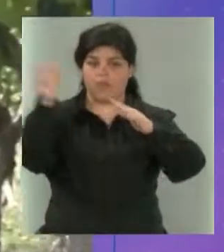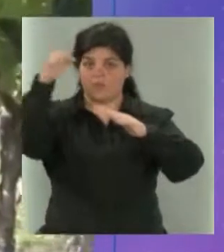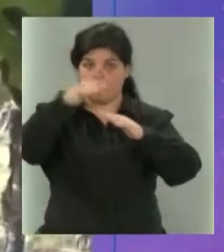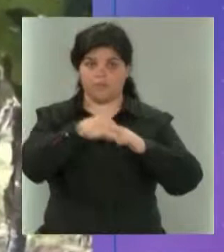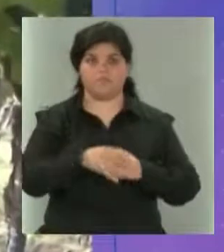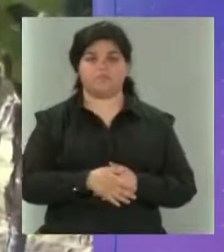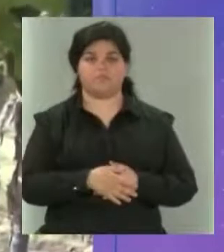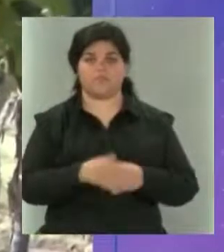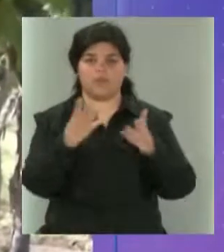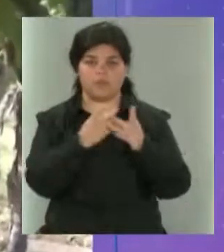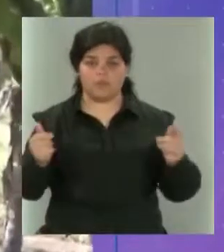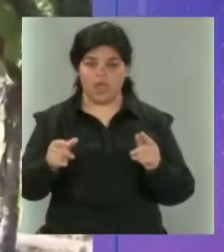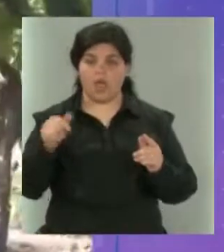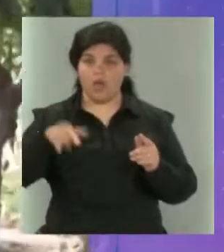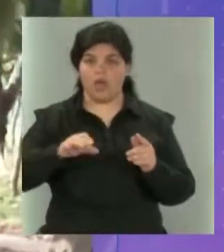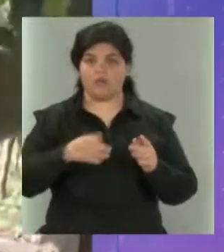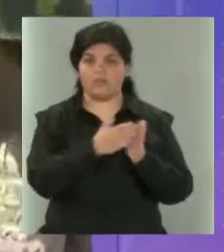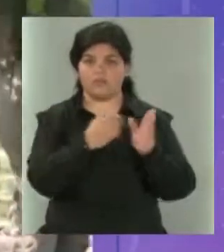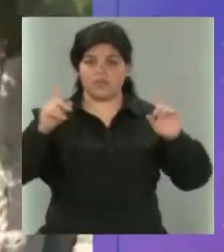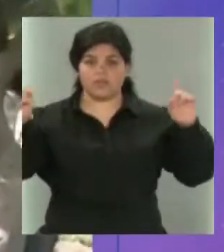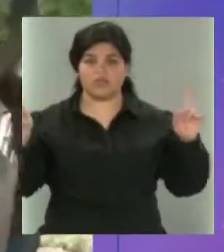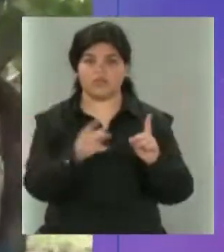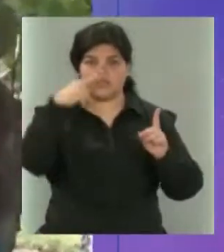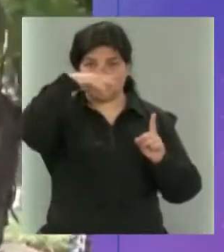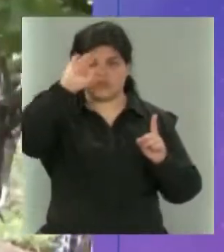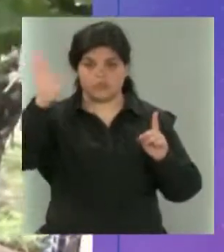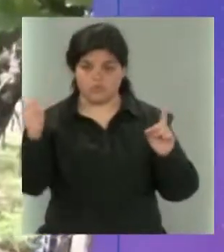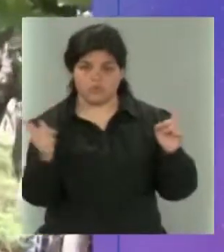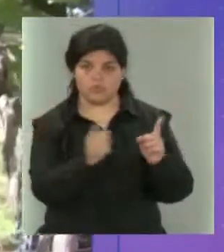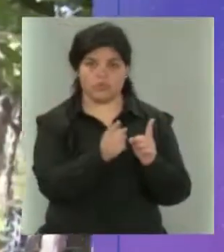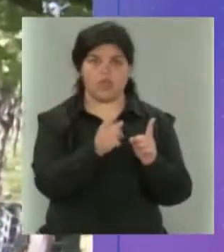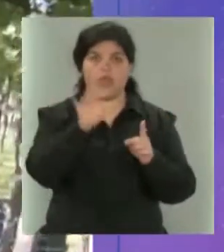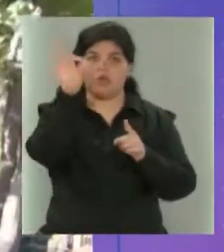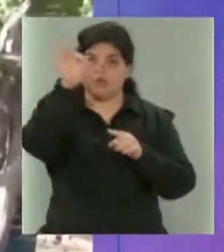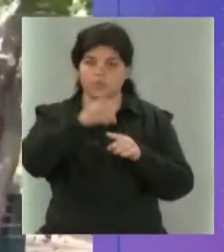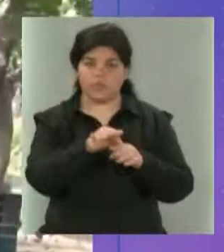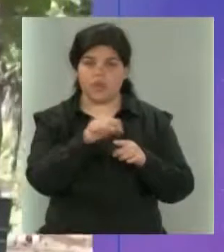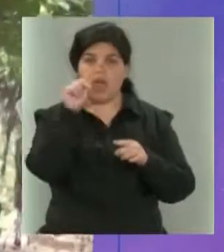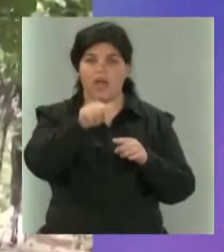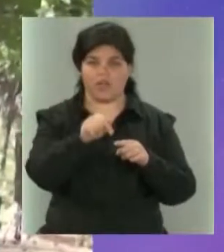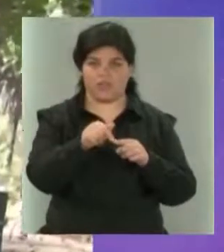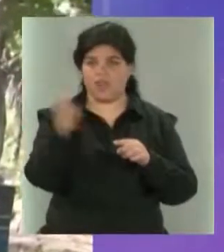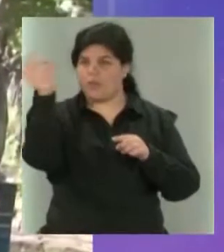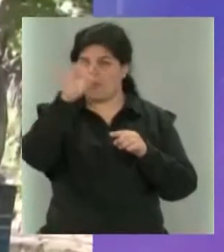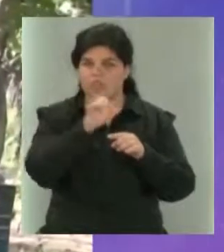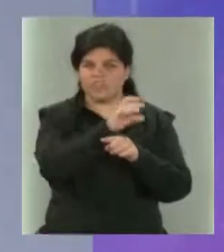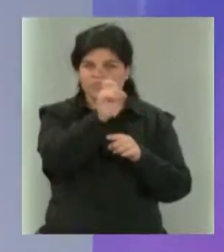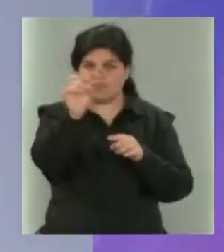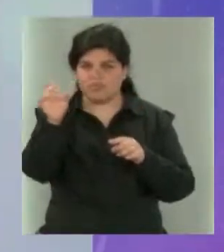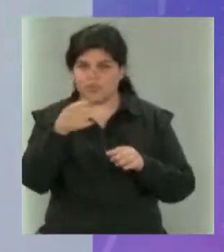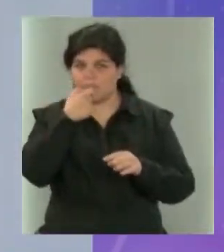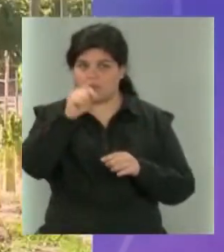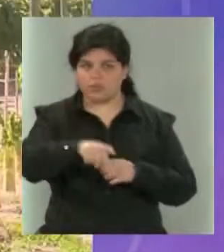temporada vitícola muestra una reducción del 70% en la detección de ejemplares adultos de la uvilla botrana en Mendoza.